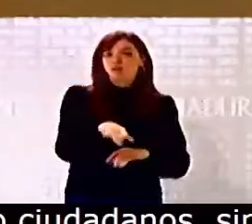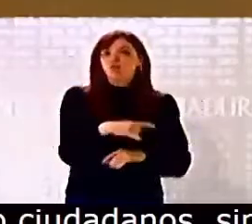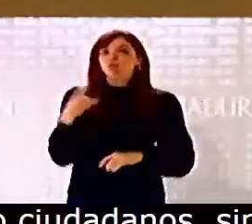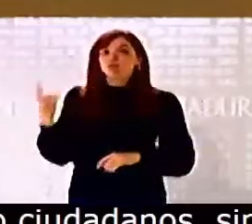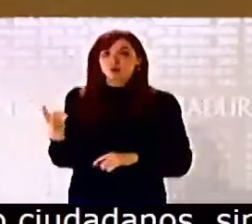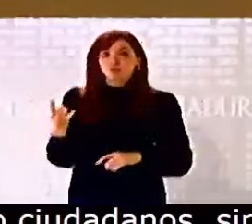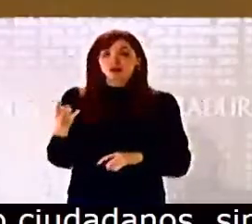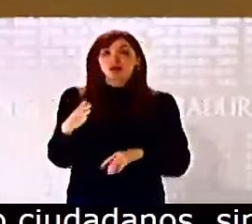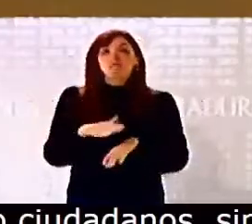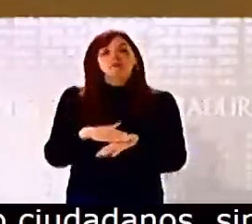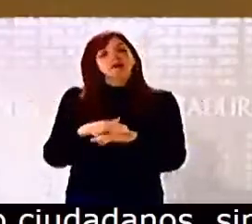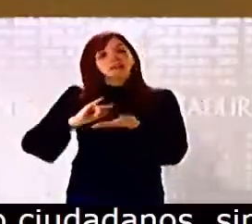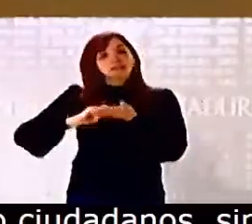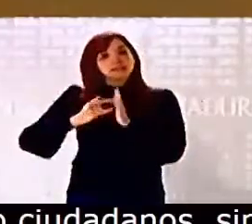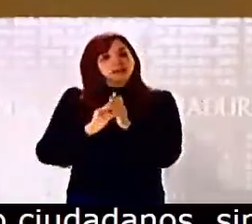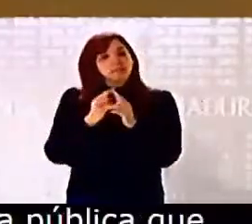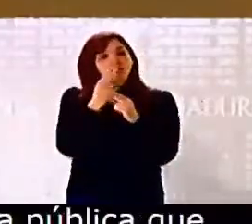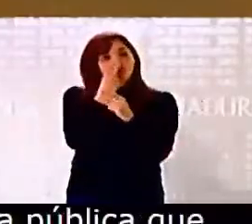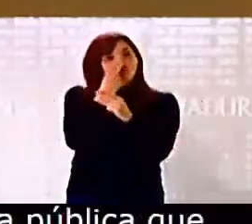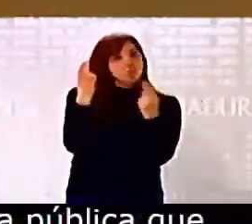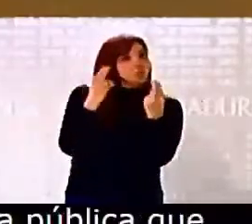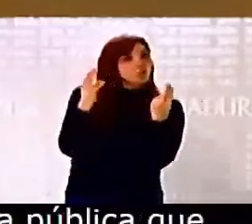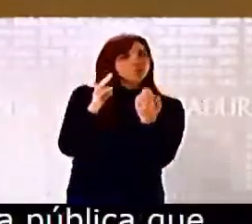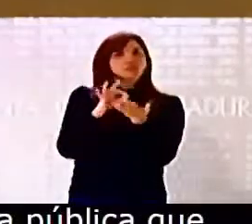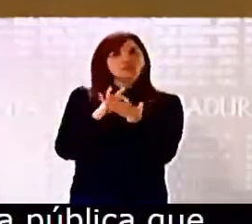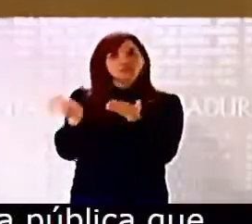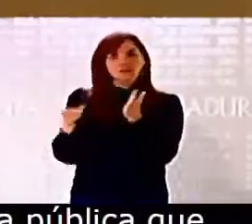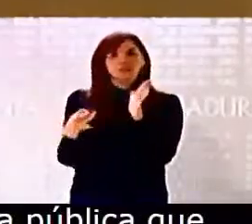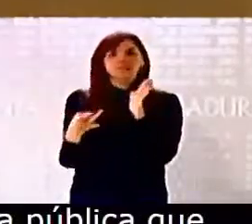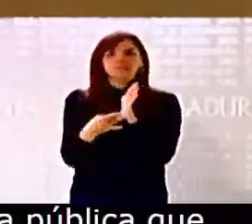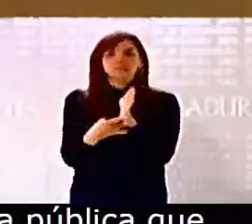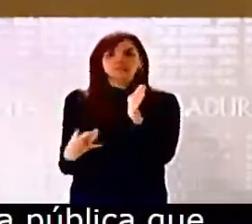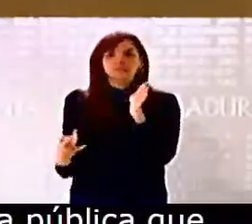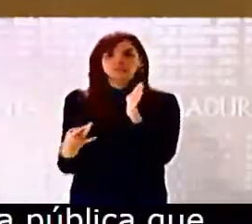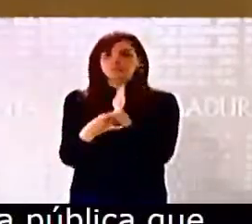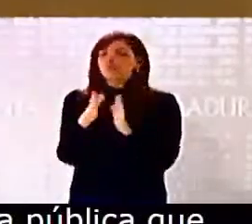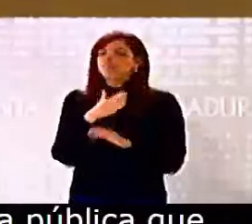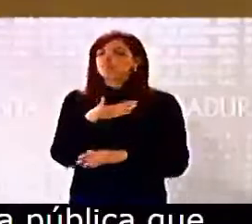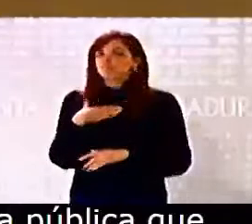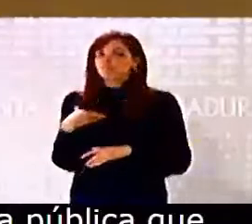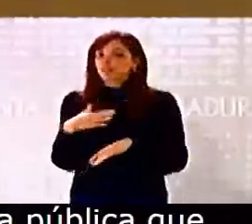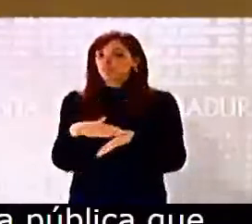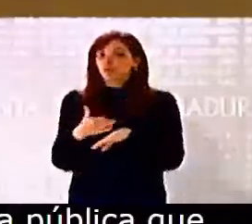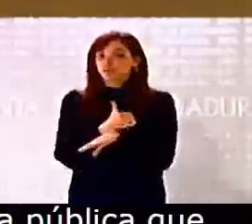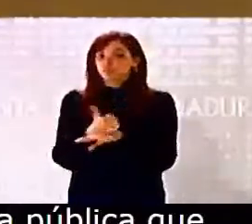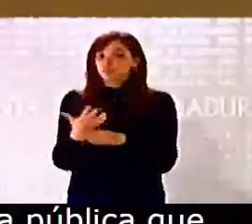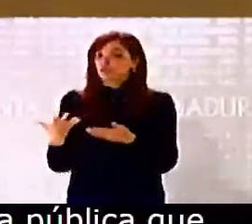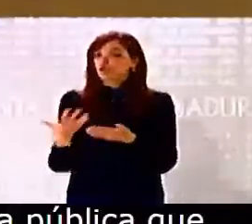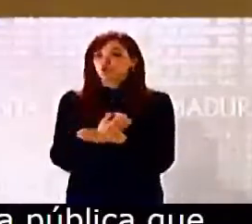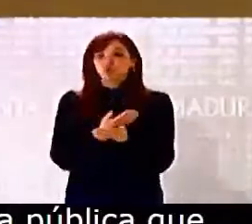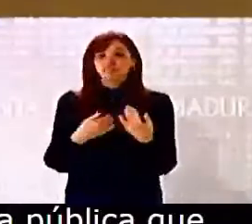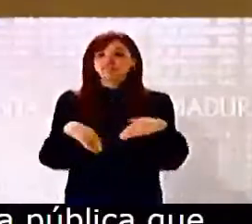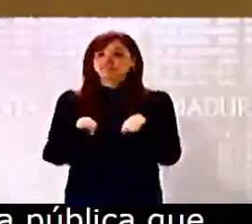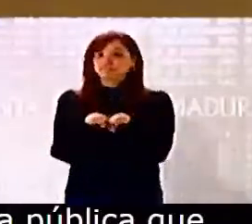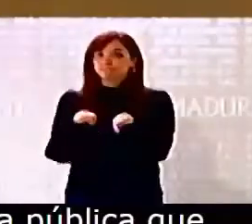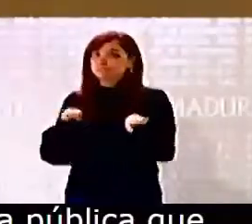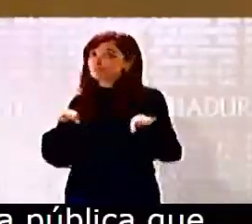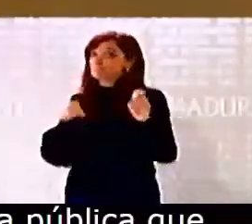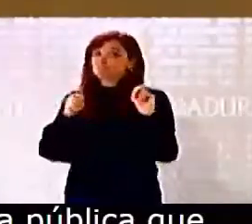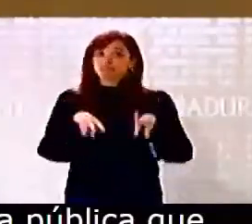unos sistemas públicos y en unos servicios públicos de calidad que lleguen al conjunto de los ciudadanos y que no queden a nadie atrás. Este